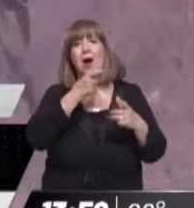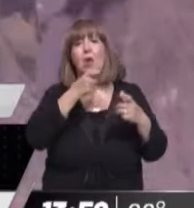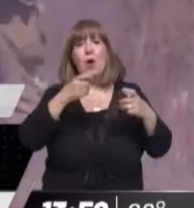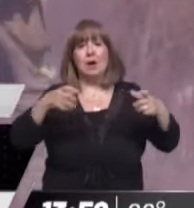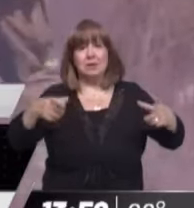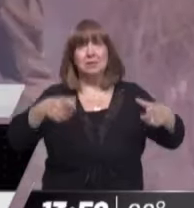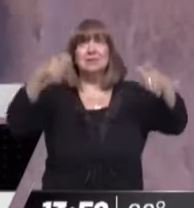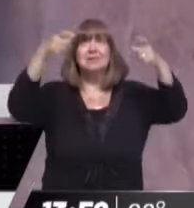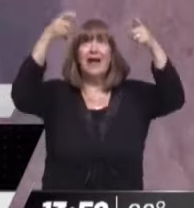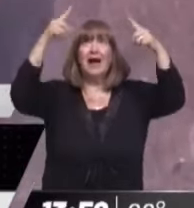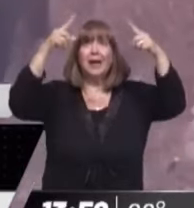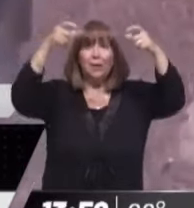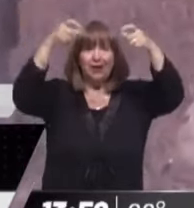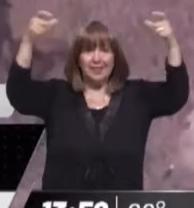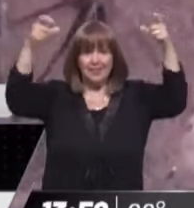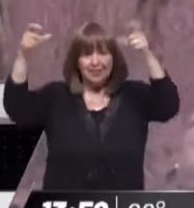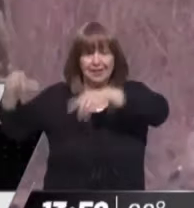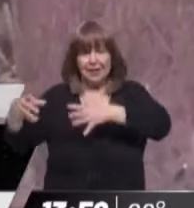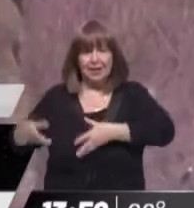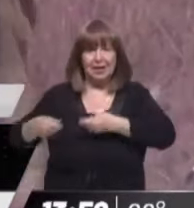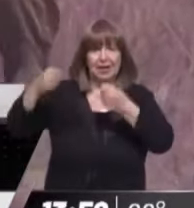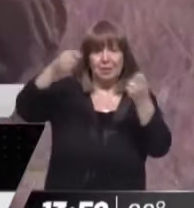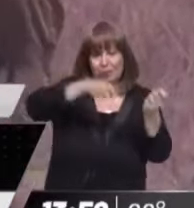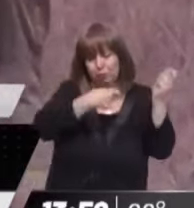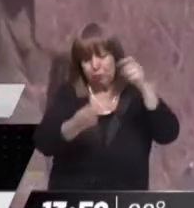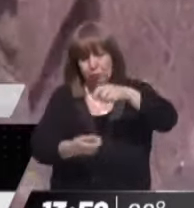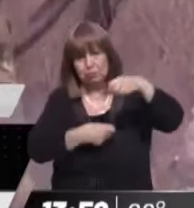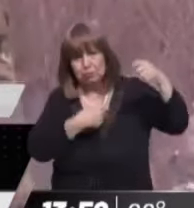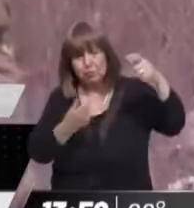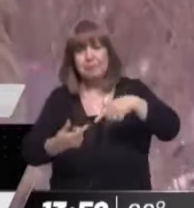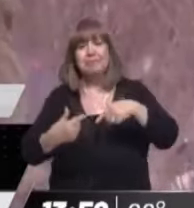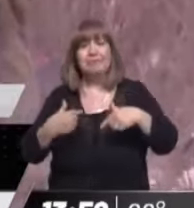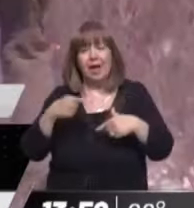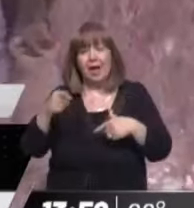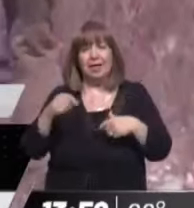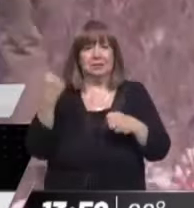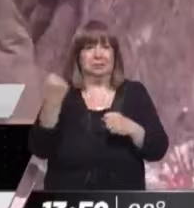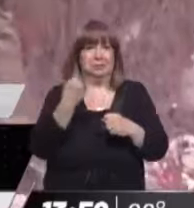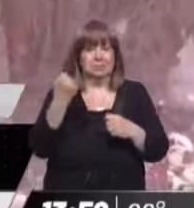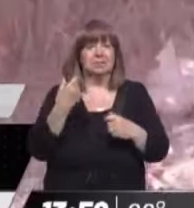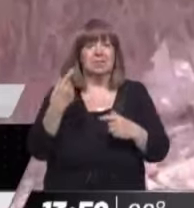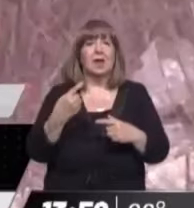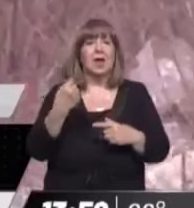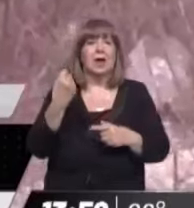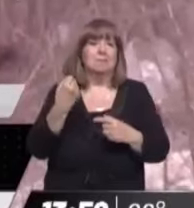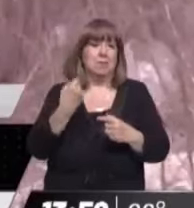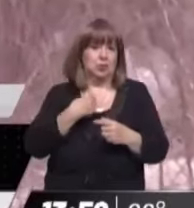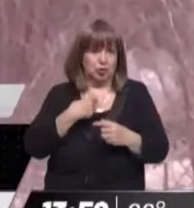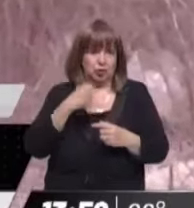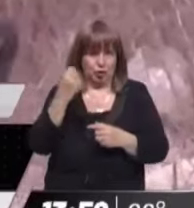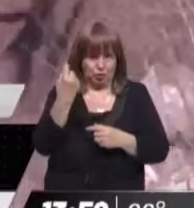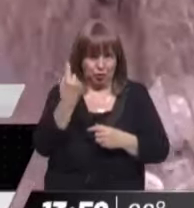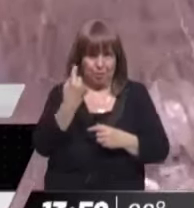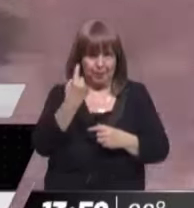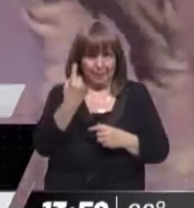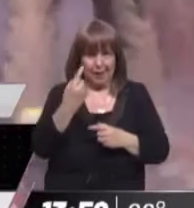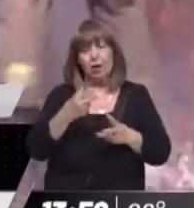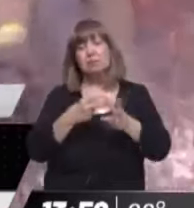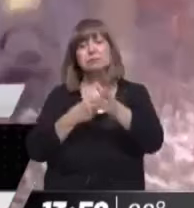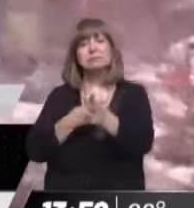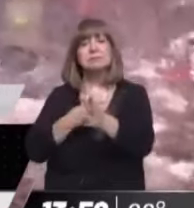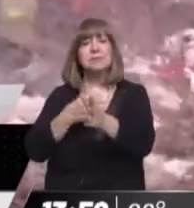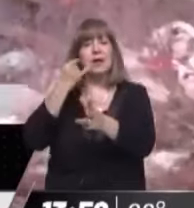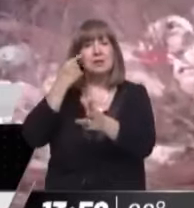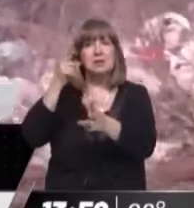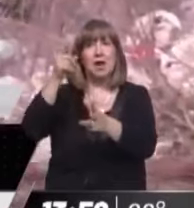Pero totalmente, chicos, se desesperaron porque ellos cuando nosotros llegamos, que les cuento, fuimos de los primeros en llegar, ellos ya estaban